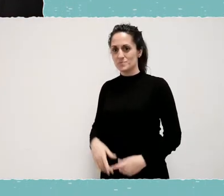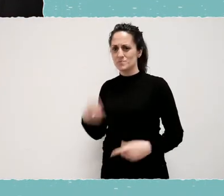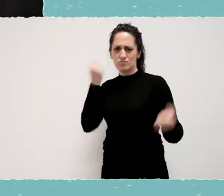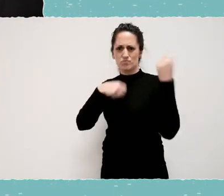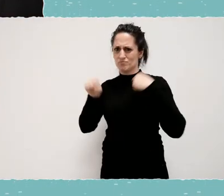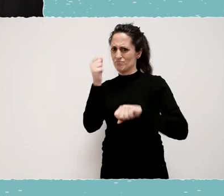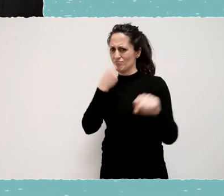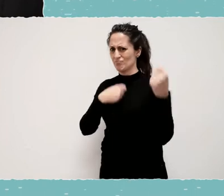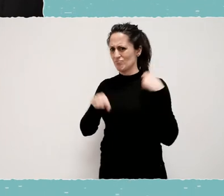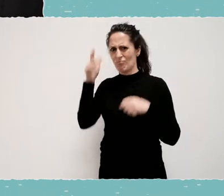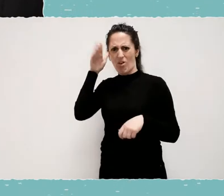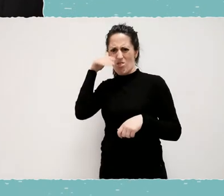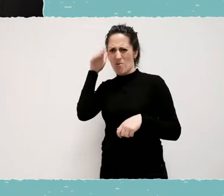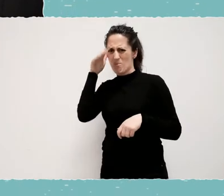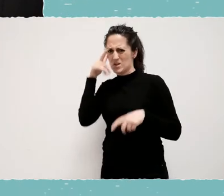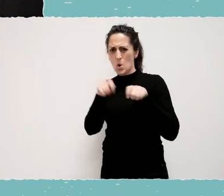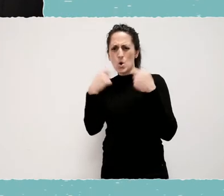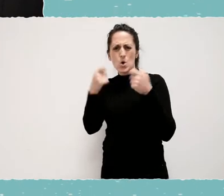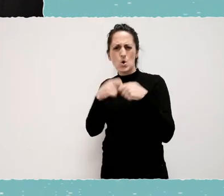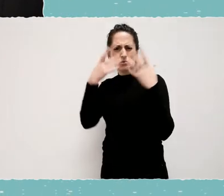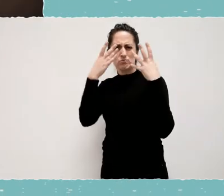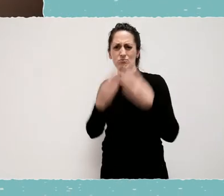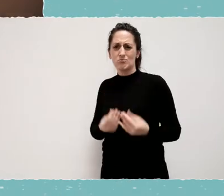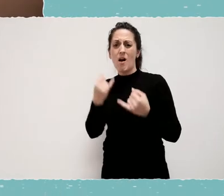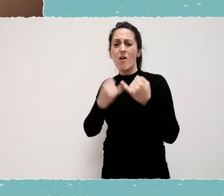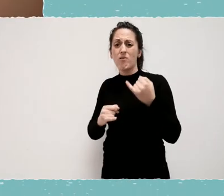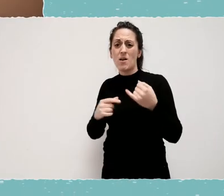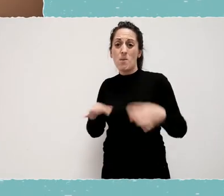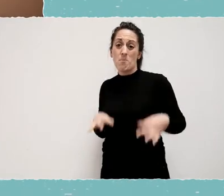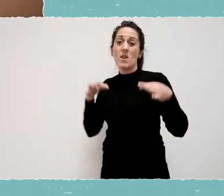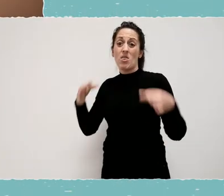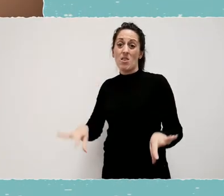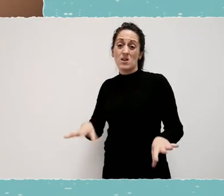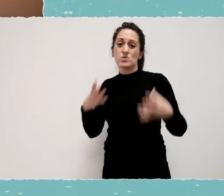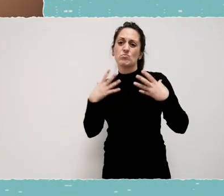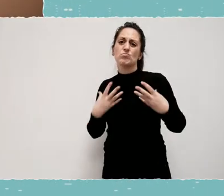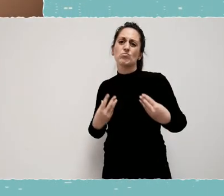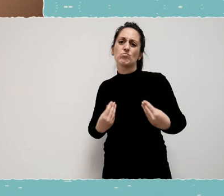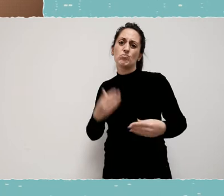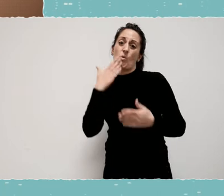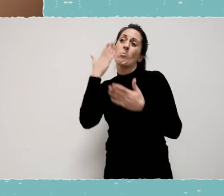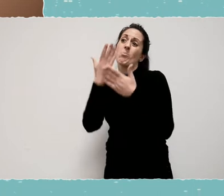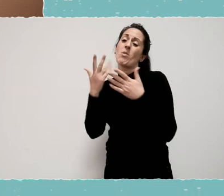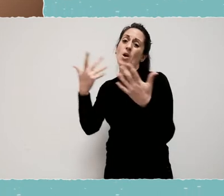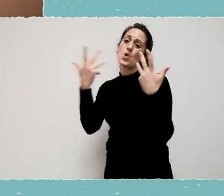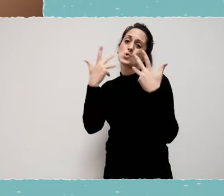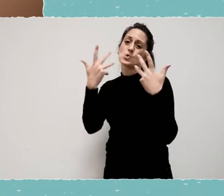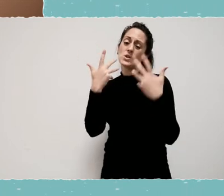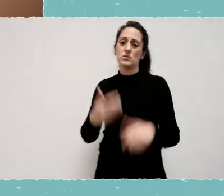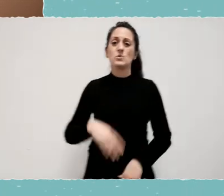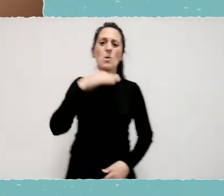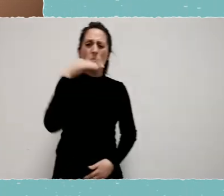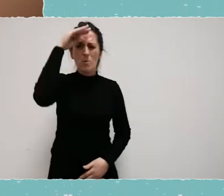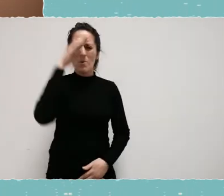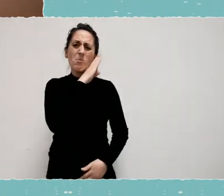Tantas canfurñadas fixo, tanto estragou este demo que a princesa, moi tristeira, tivo que pedir consello.